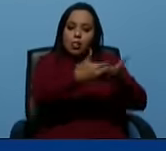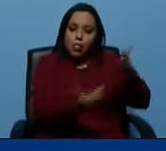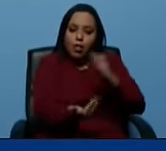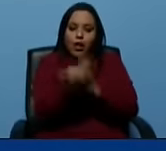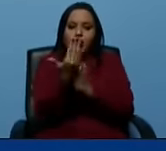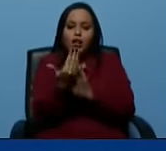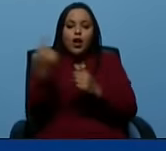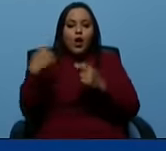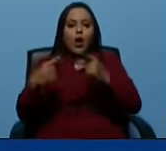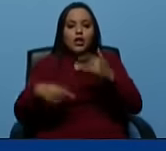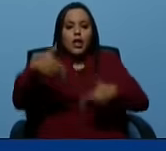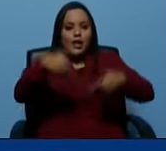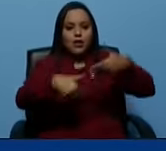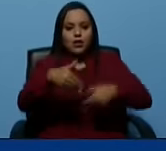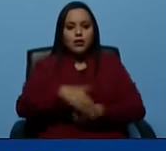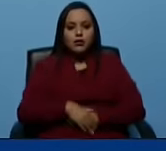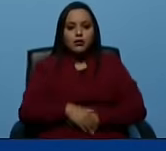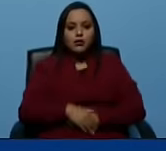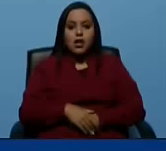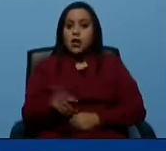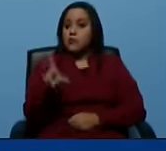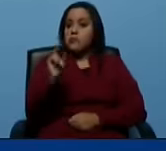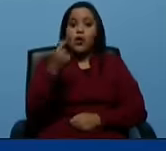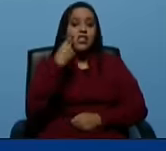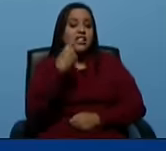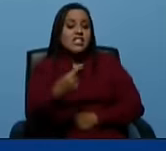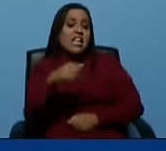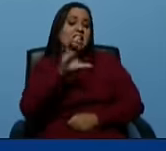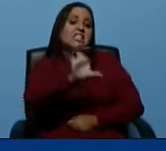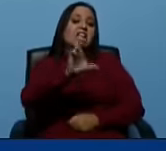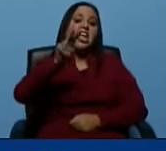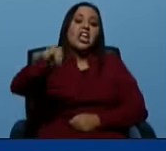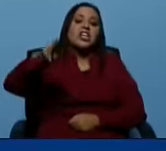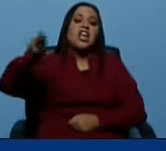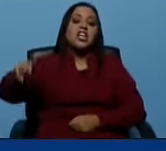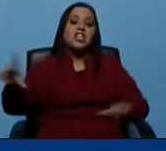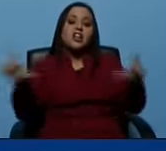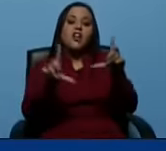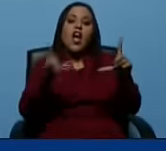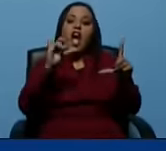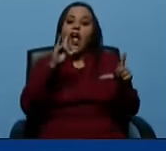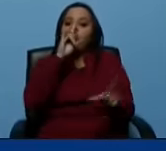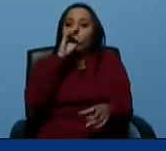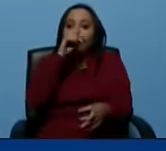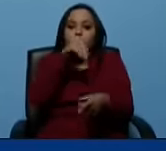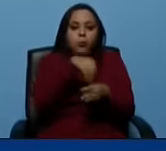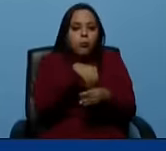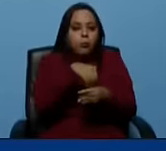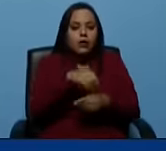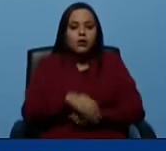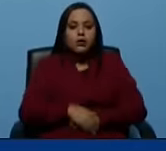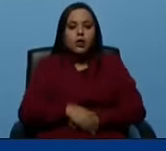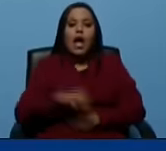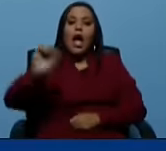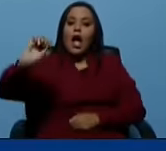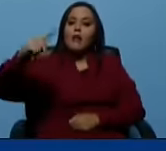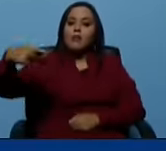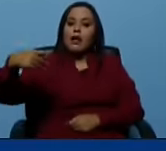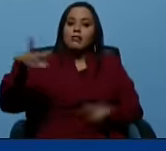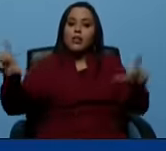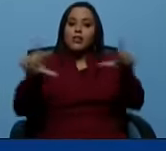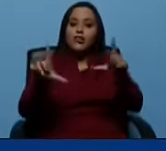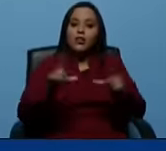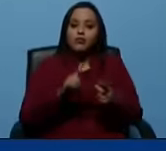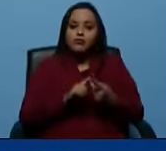electoral. Eso no lo dice CNN, lo calla CNN, lo calla AP, lo